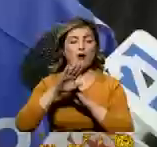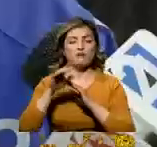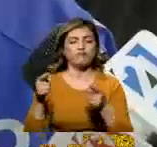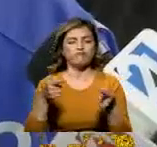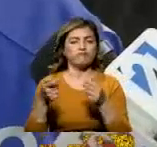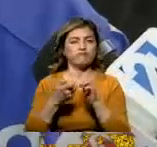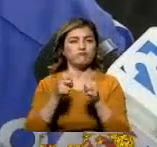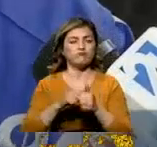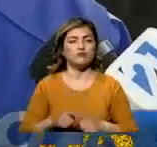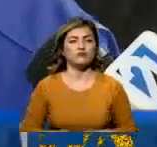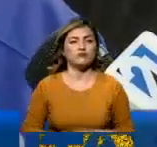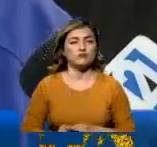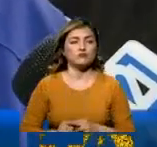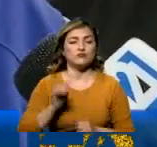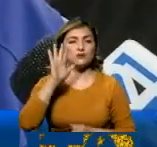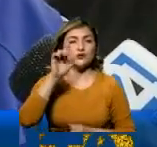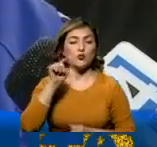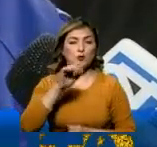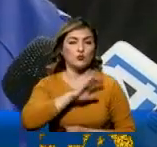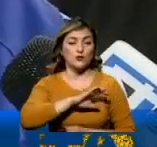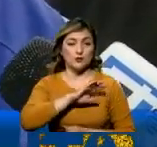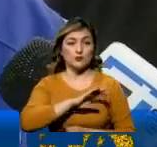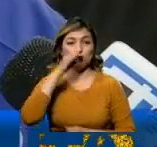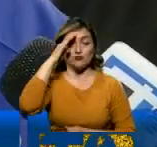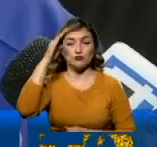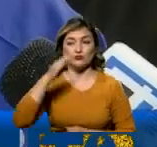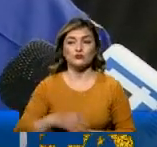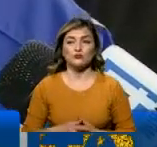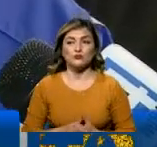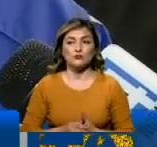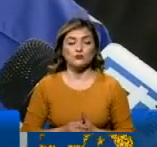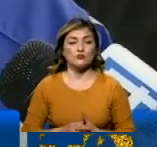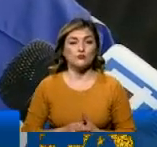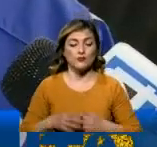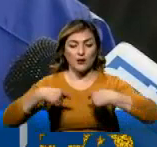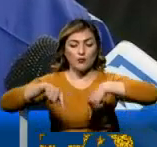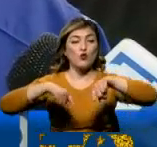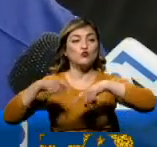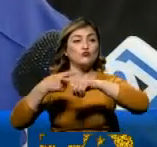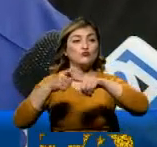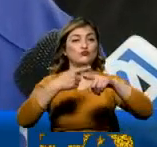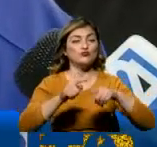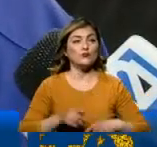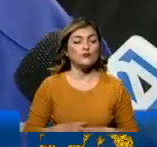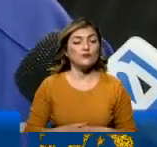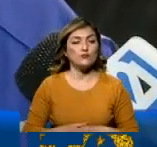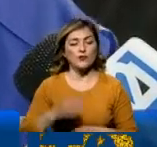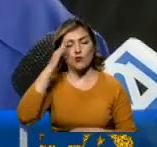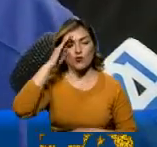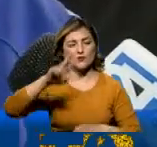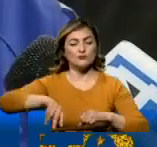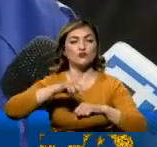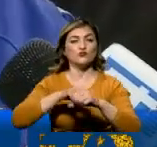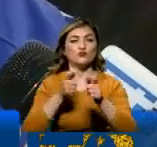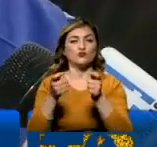conflictivo. Aproximadamente 5.000 servidores municipales, y en lo que tiene que ver a recursos logísticos está a disposición de la Policía